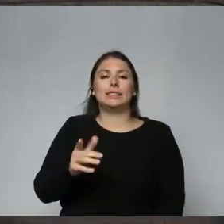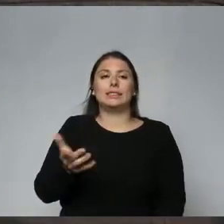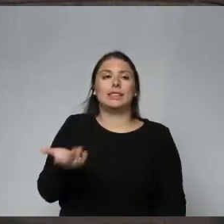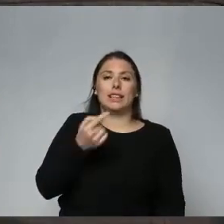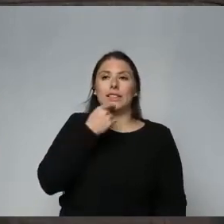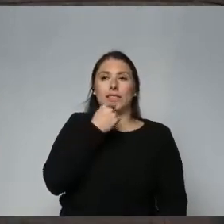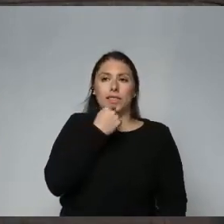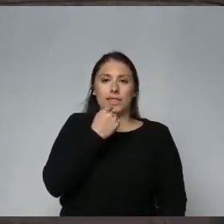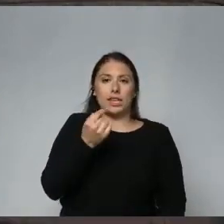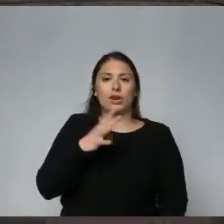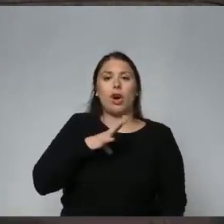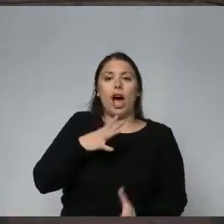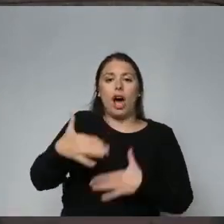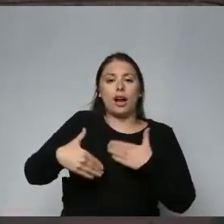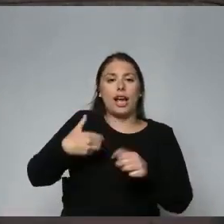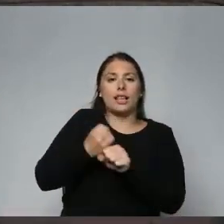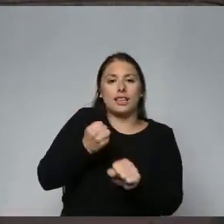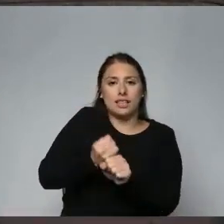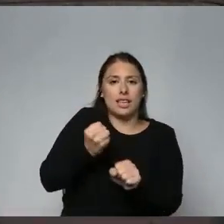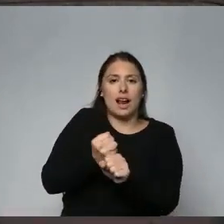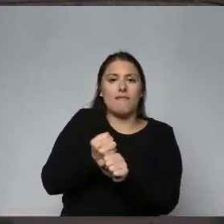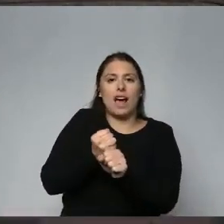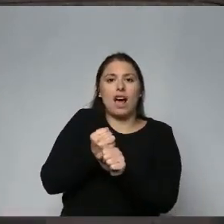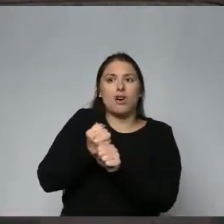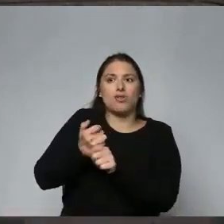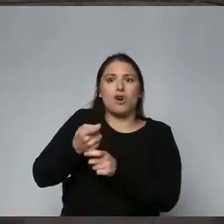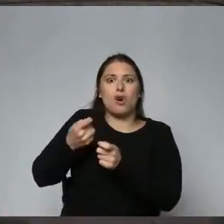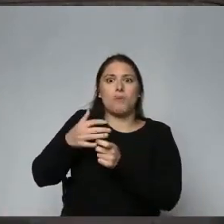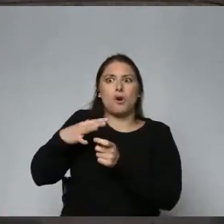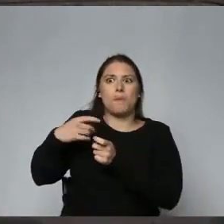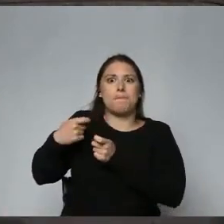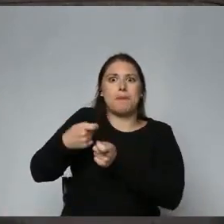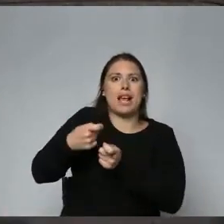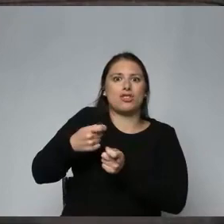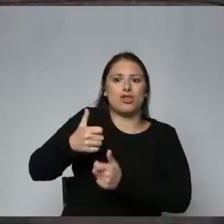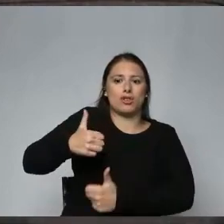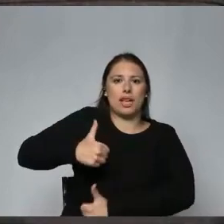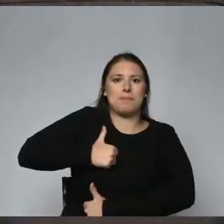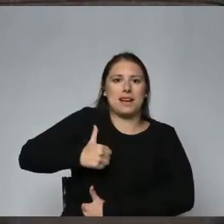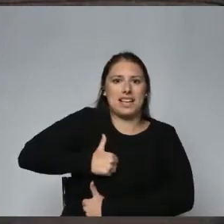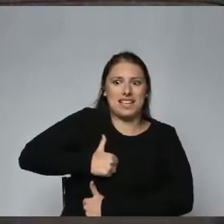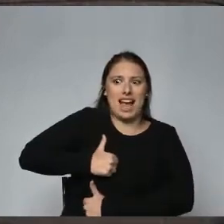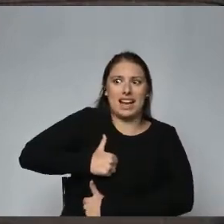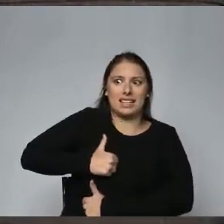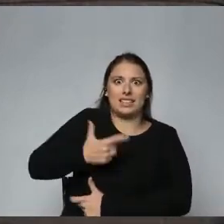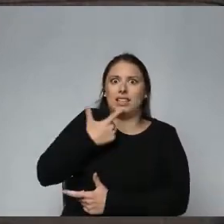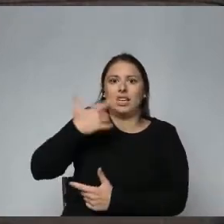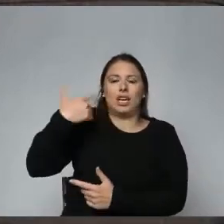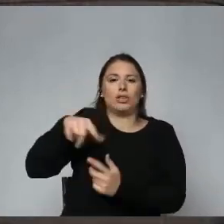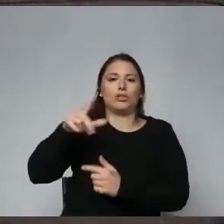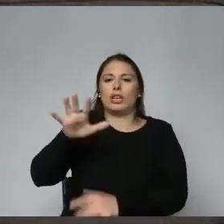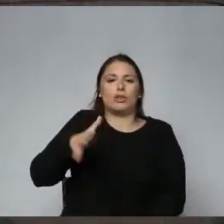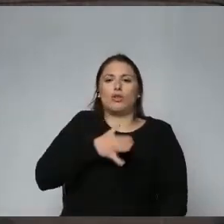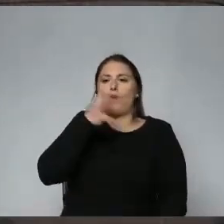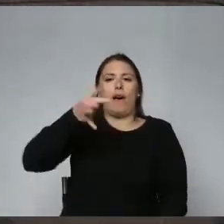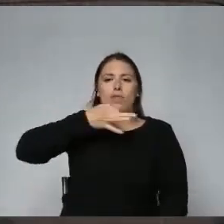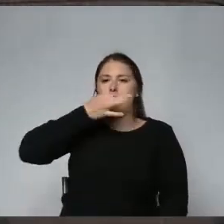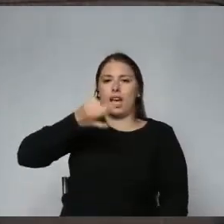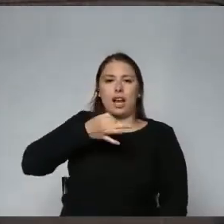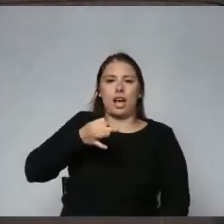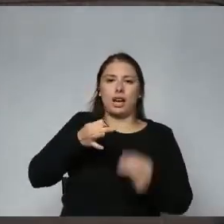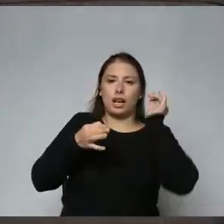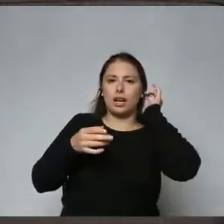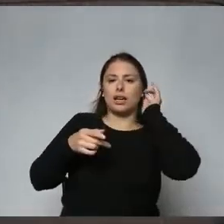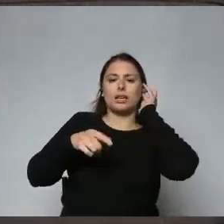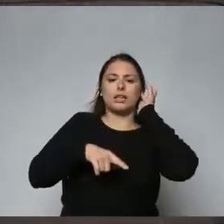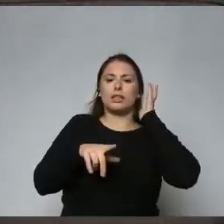que se está trabajando bajo la presión de los militares y que ellos no van a ir a declarar y que esto